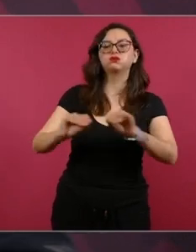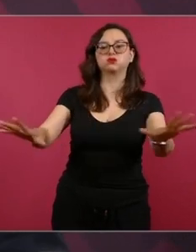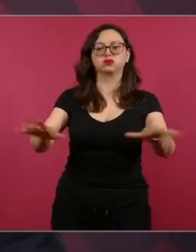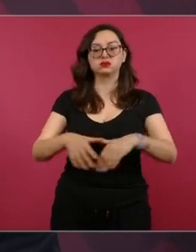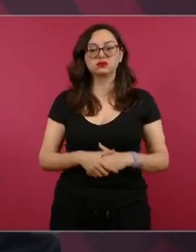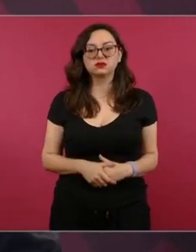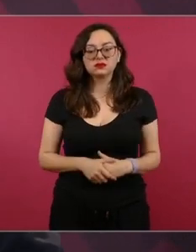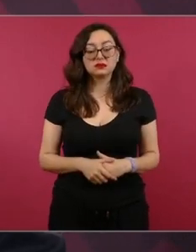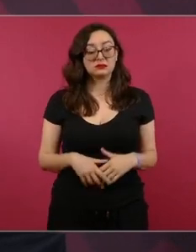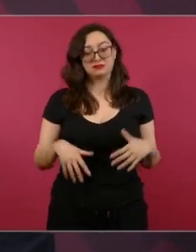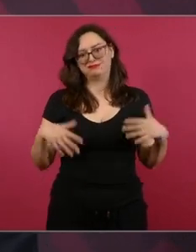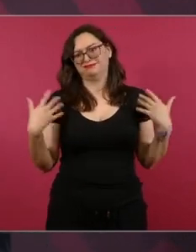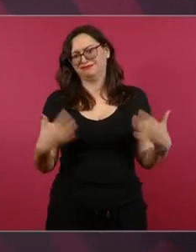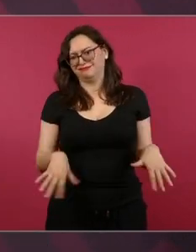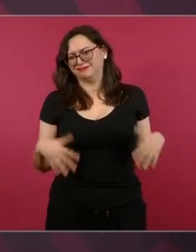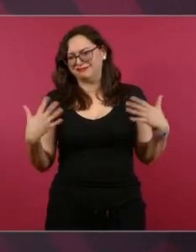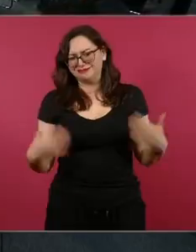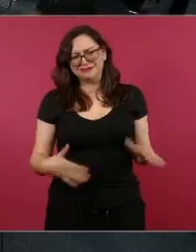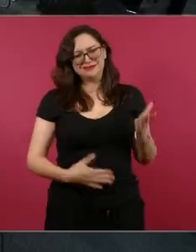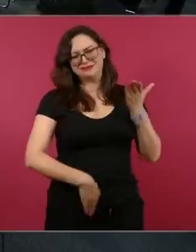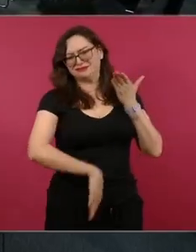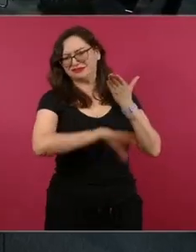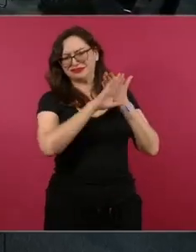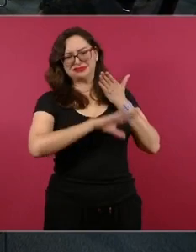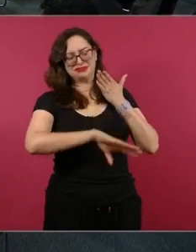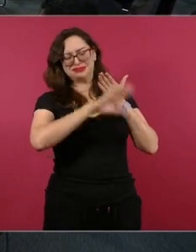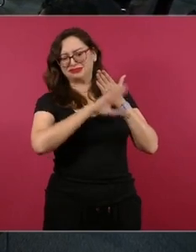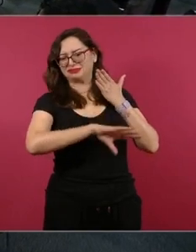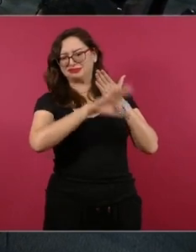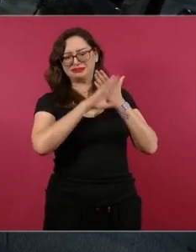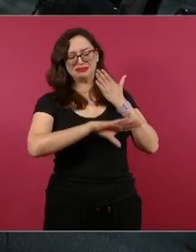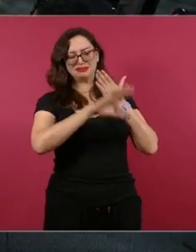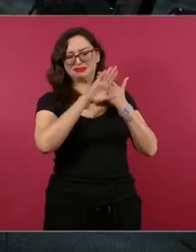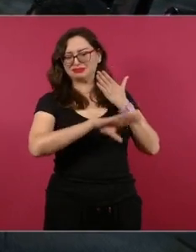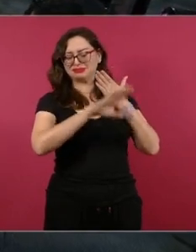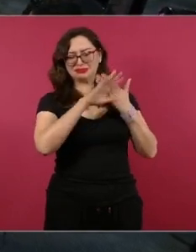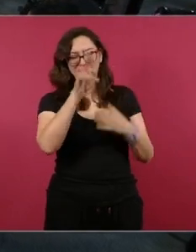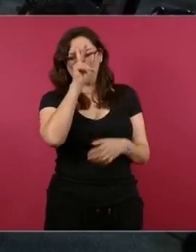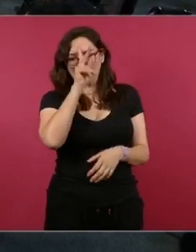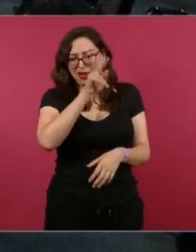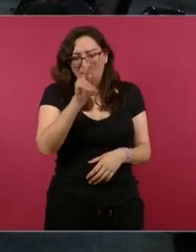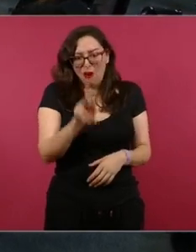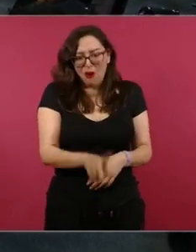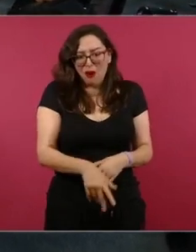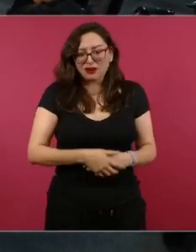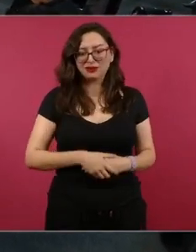Y muchísimas cosas. Ah, y en el 2006. No, no, no, no, no, no.